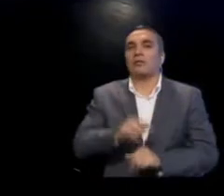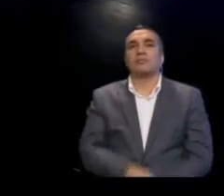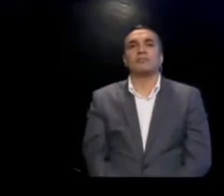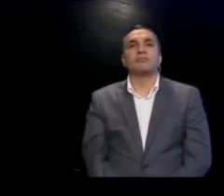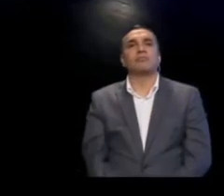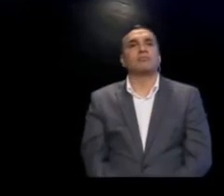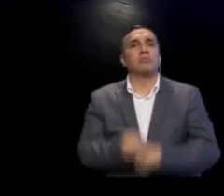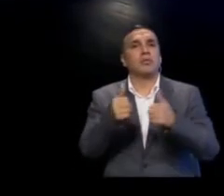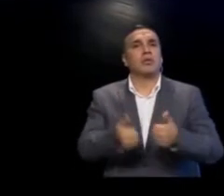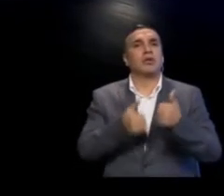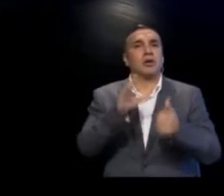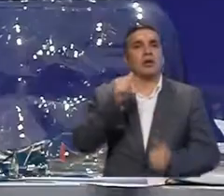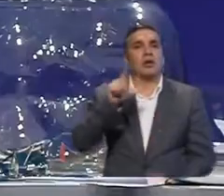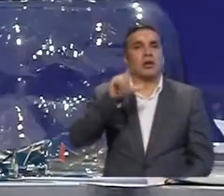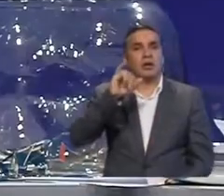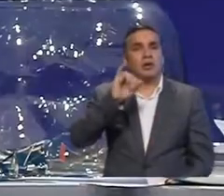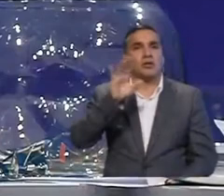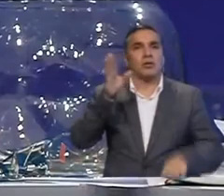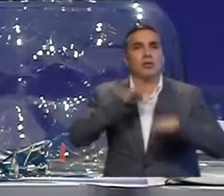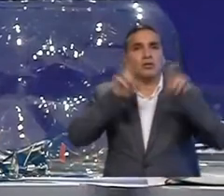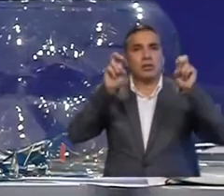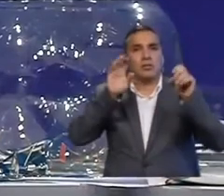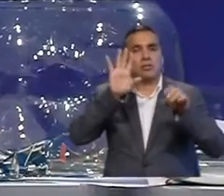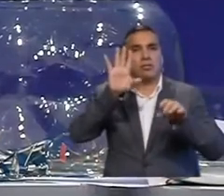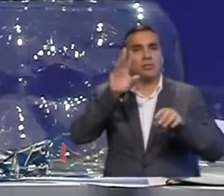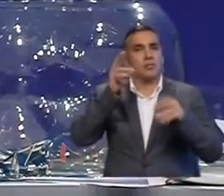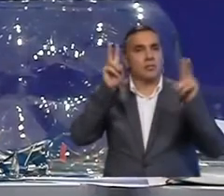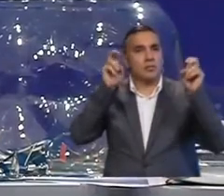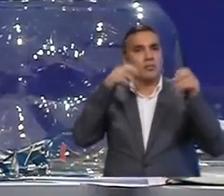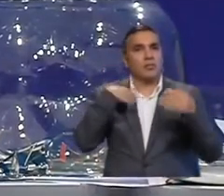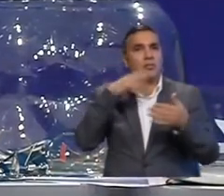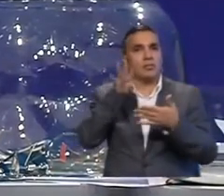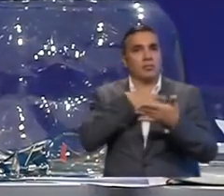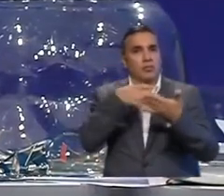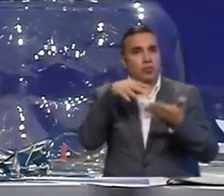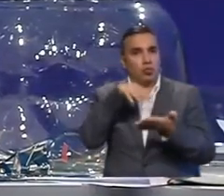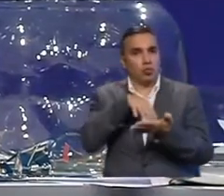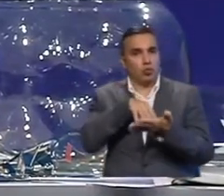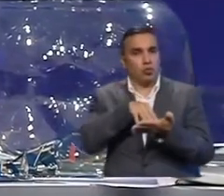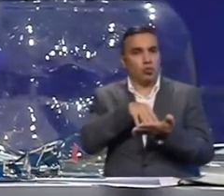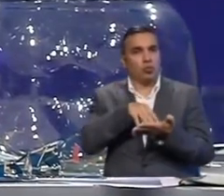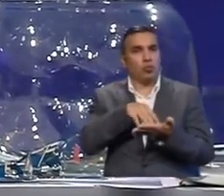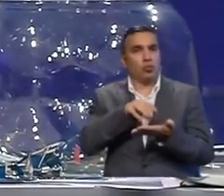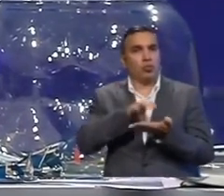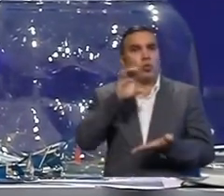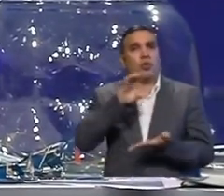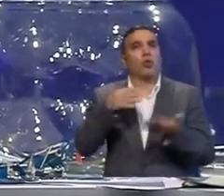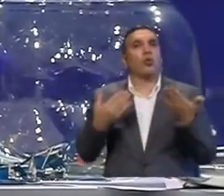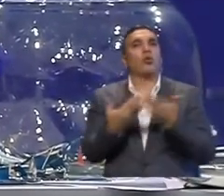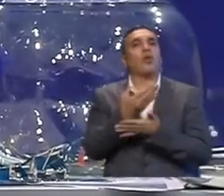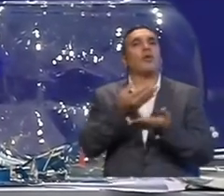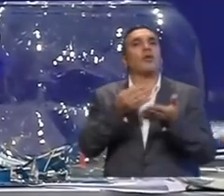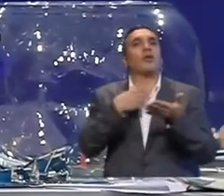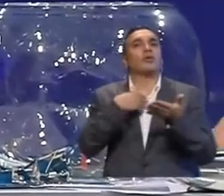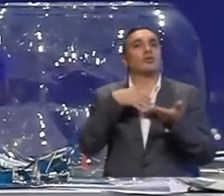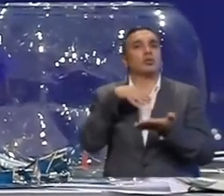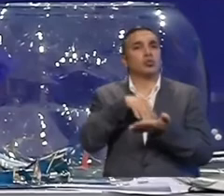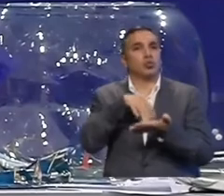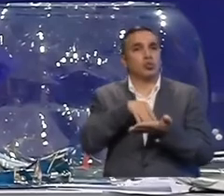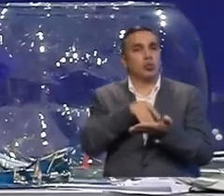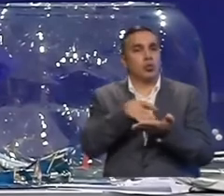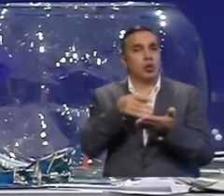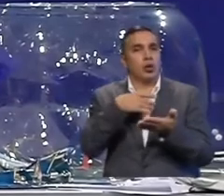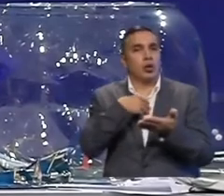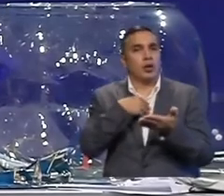Respecto, candidato Celia, a la asignación y reasignación también de la malla curricular, incorporando nuevas materias para reorientar